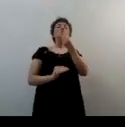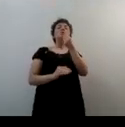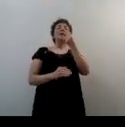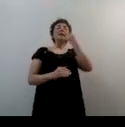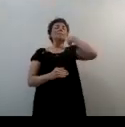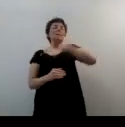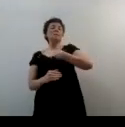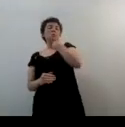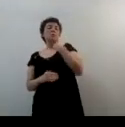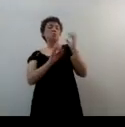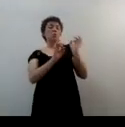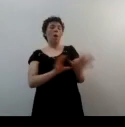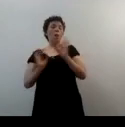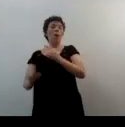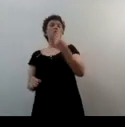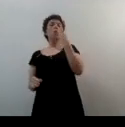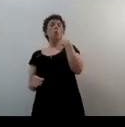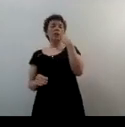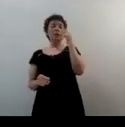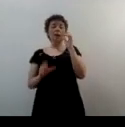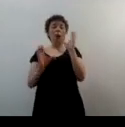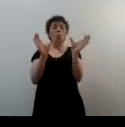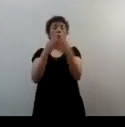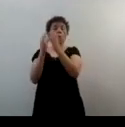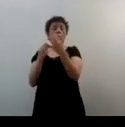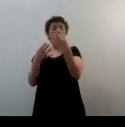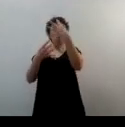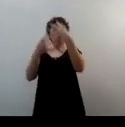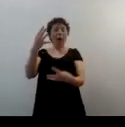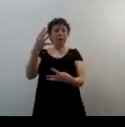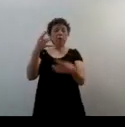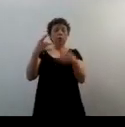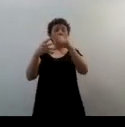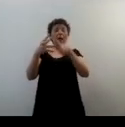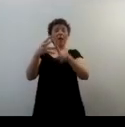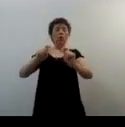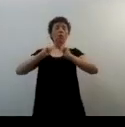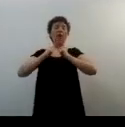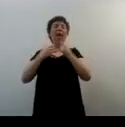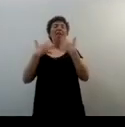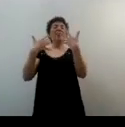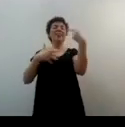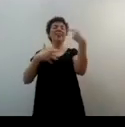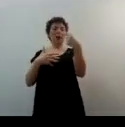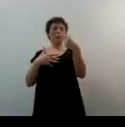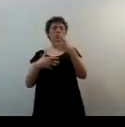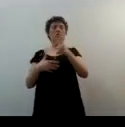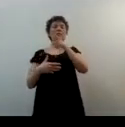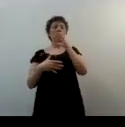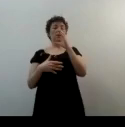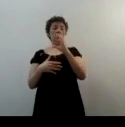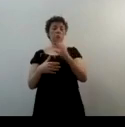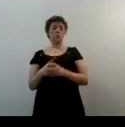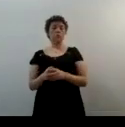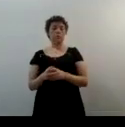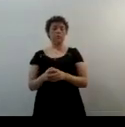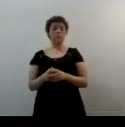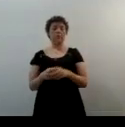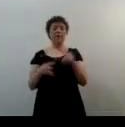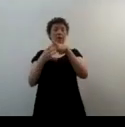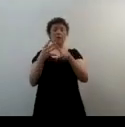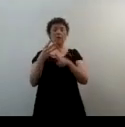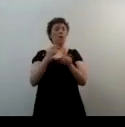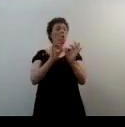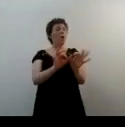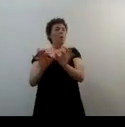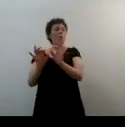caso, de estos 4 grupos de alimentos, cada unidad te aporta 10 gramos de carbohidrato. Bien, entonces, básicamente